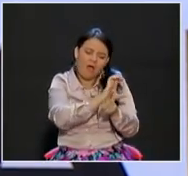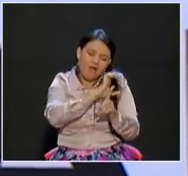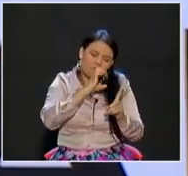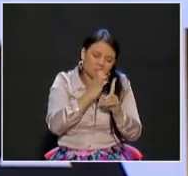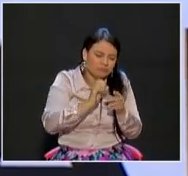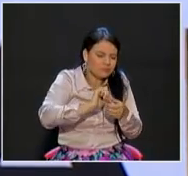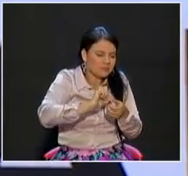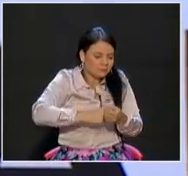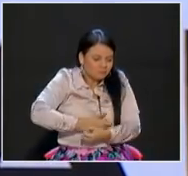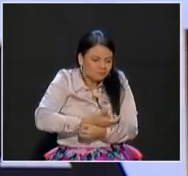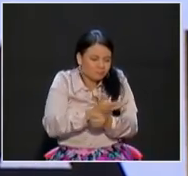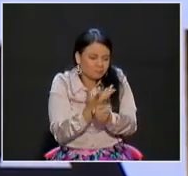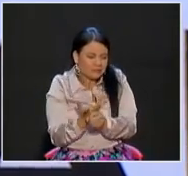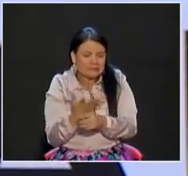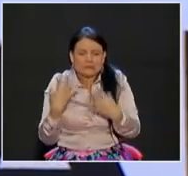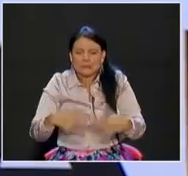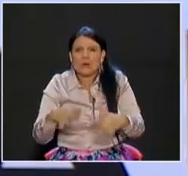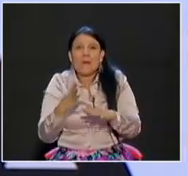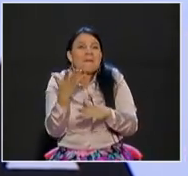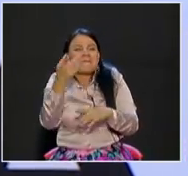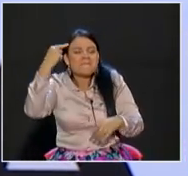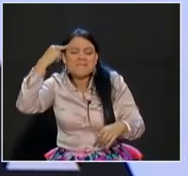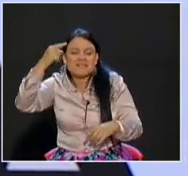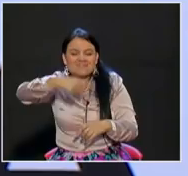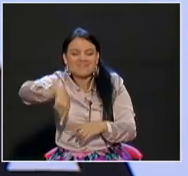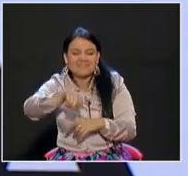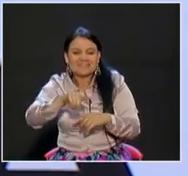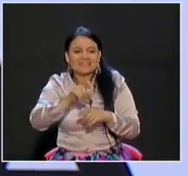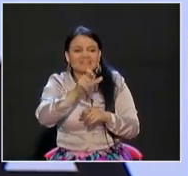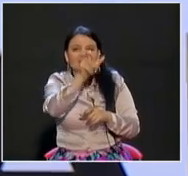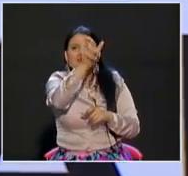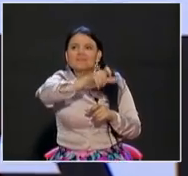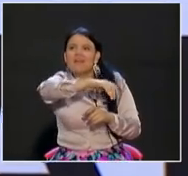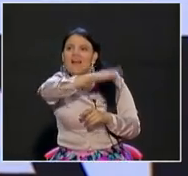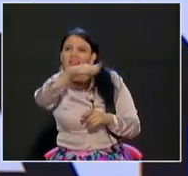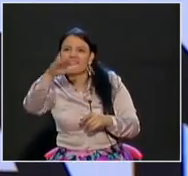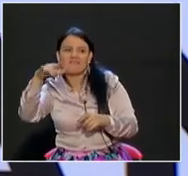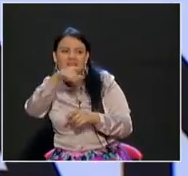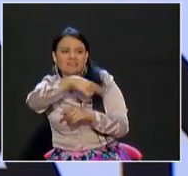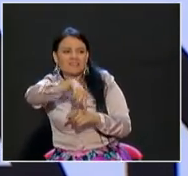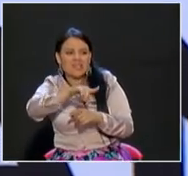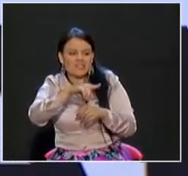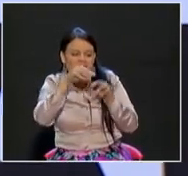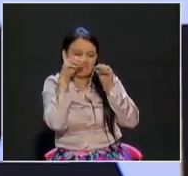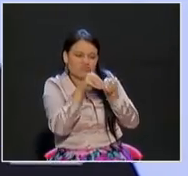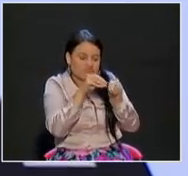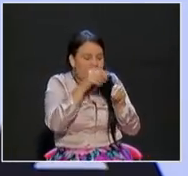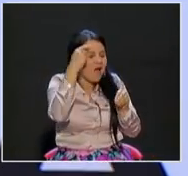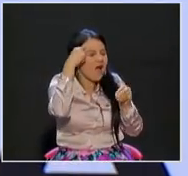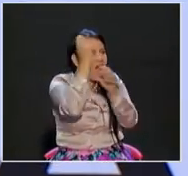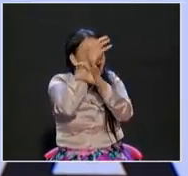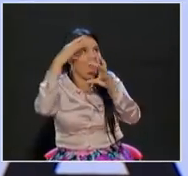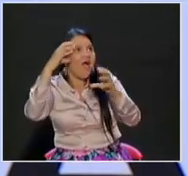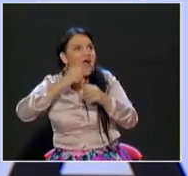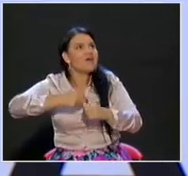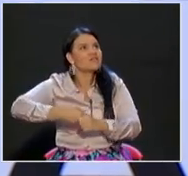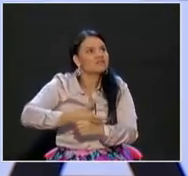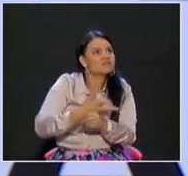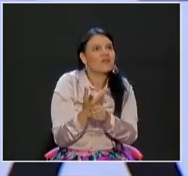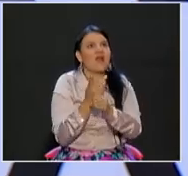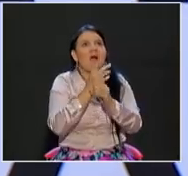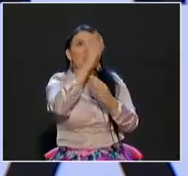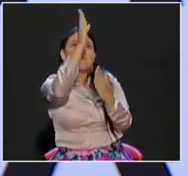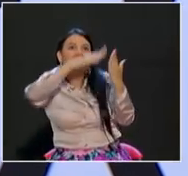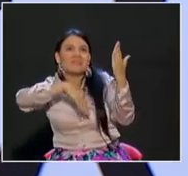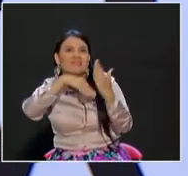poder tener un millón de antioqueños formándose en pensamiento creativo en cultura en pintura